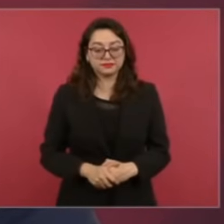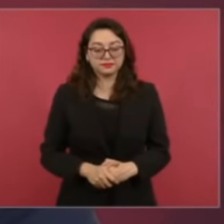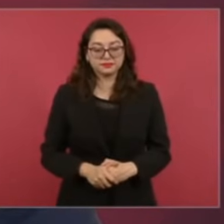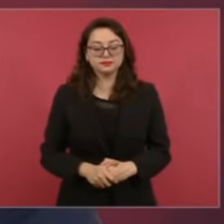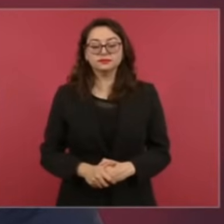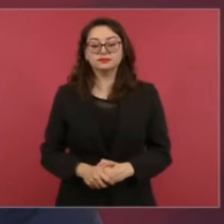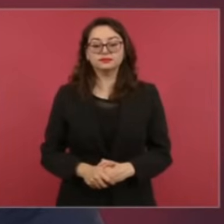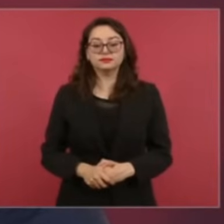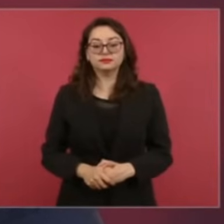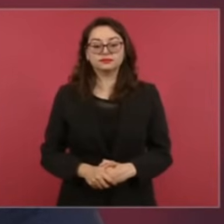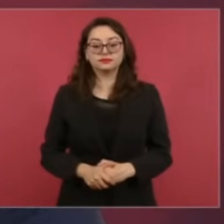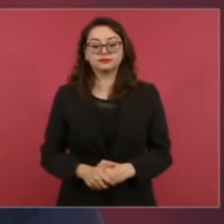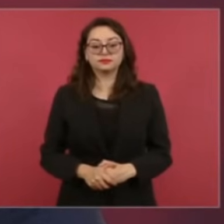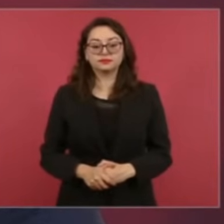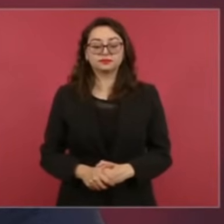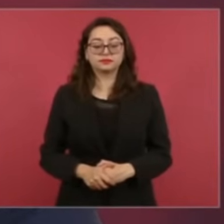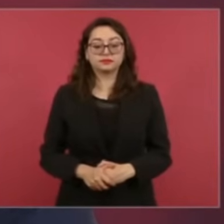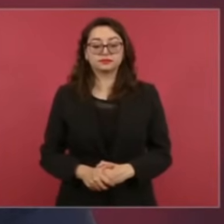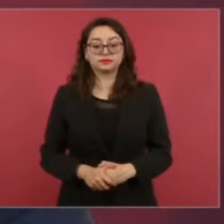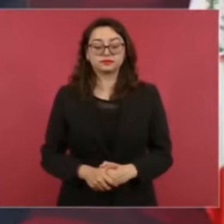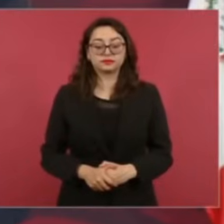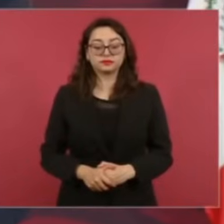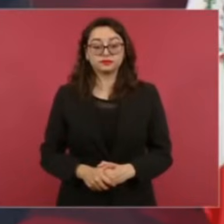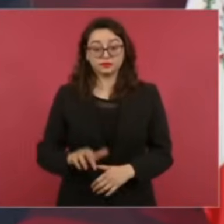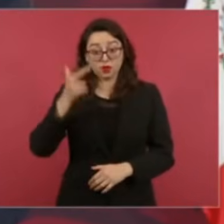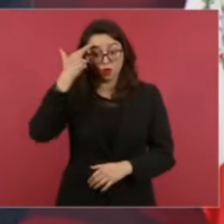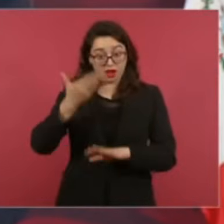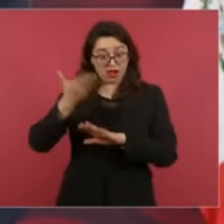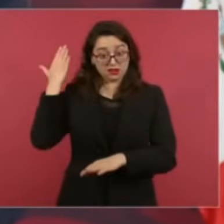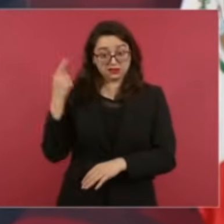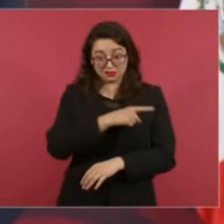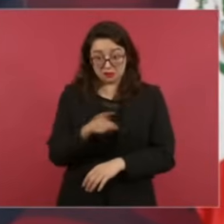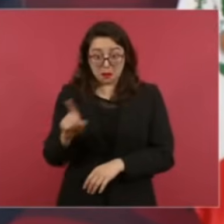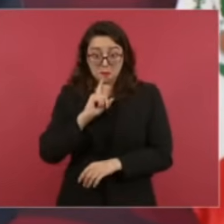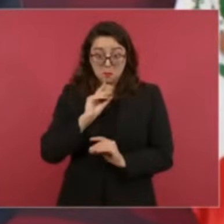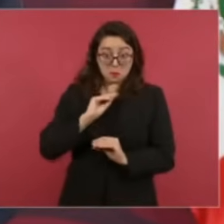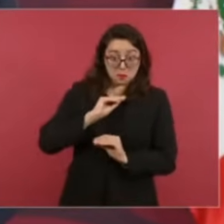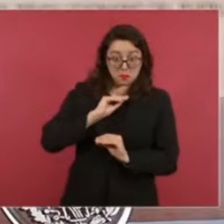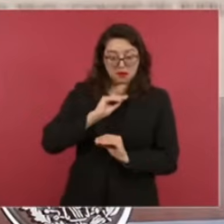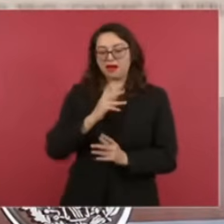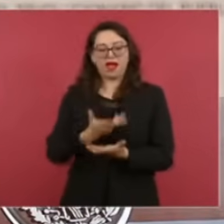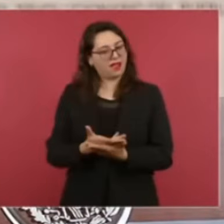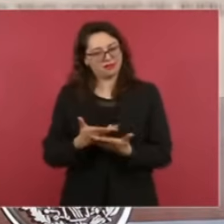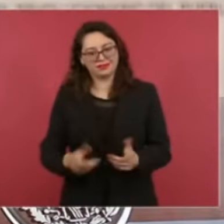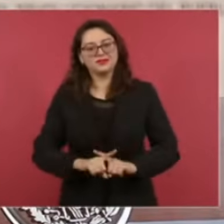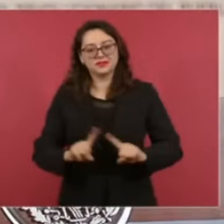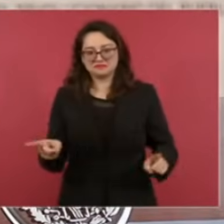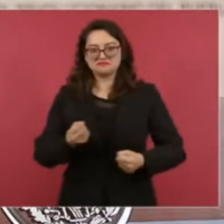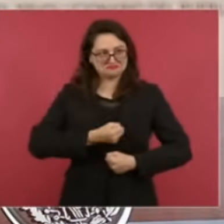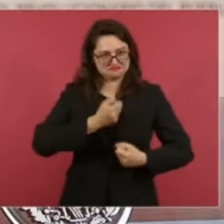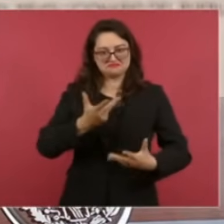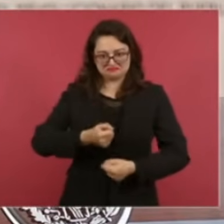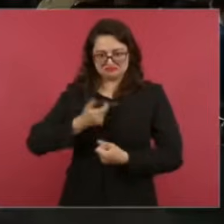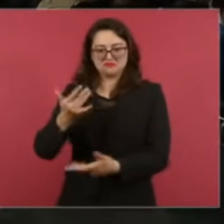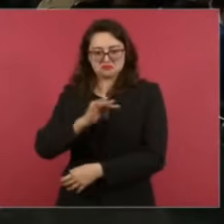No es el tiempo de antes. Y así vamos a continuar. Yo